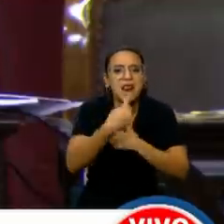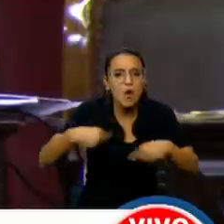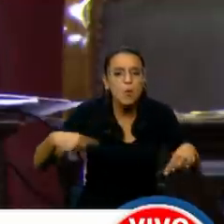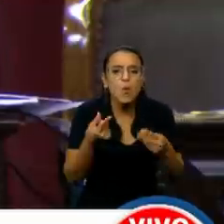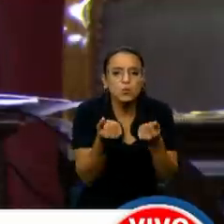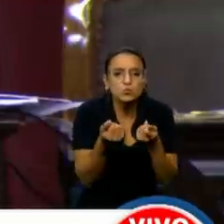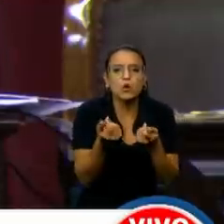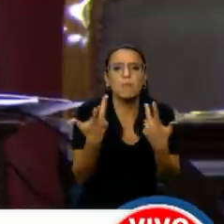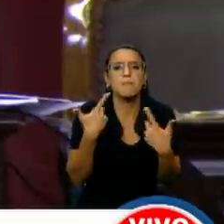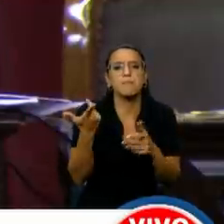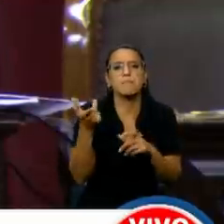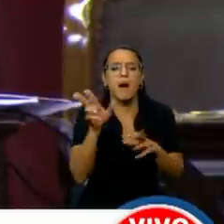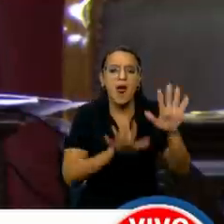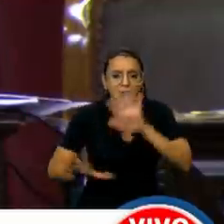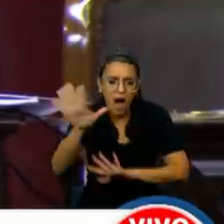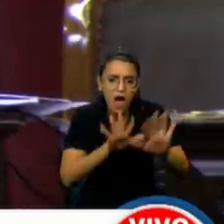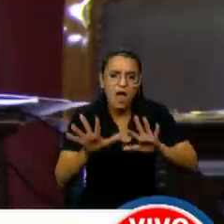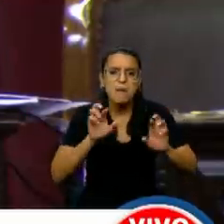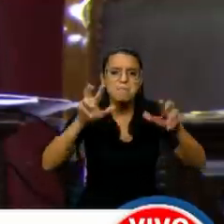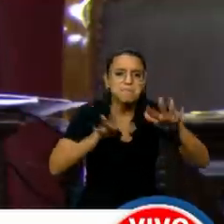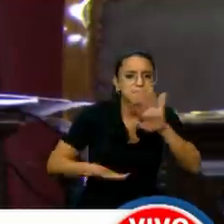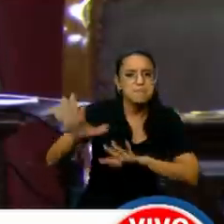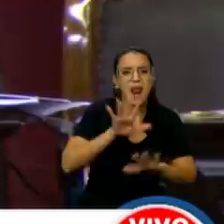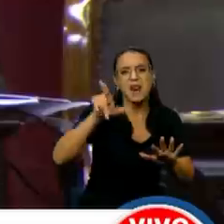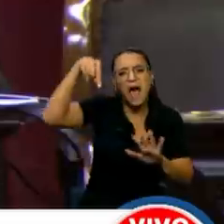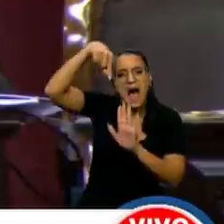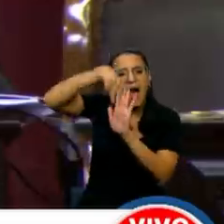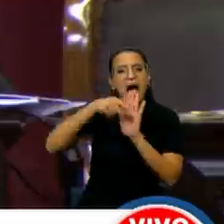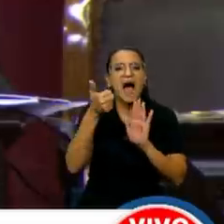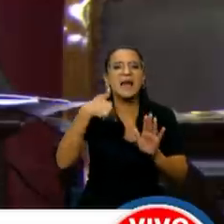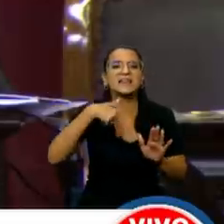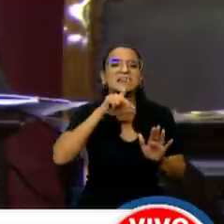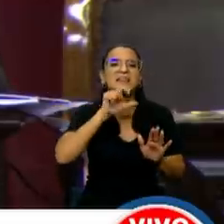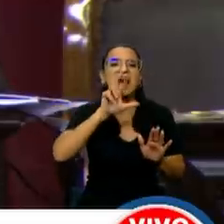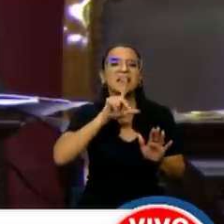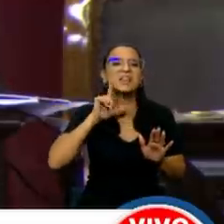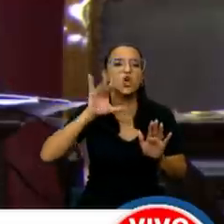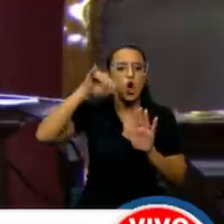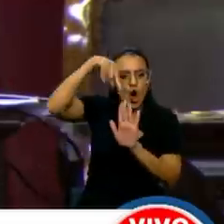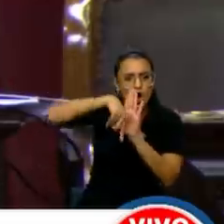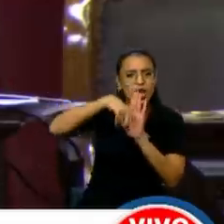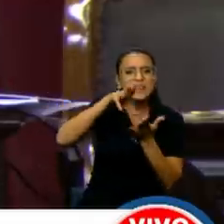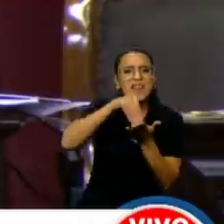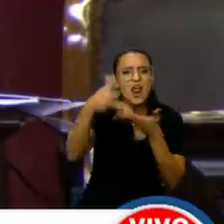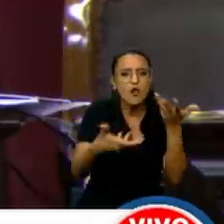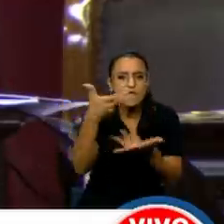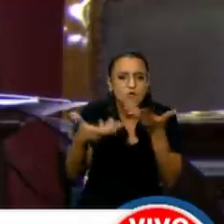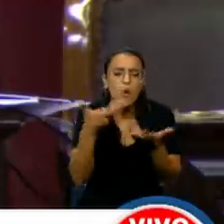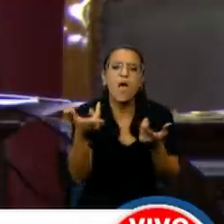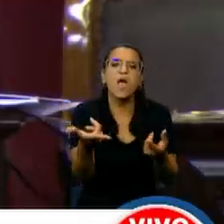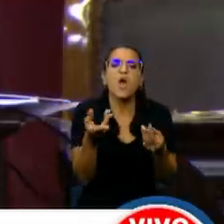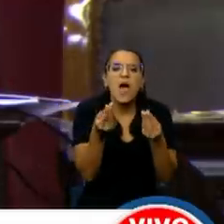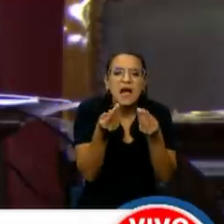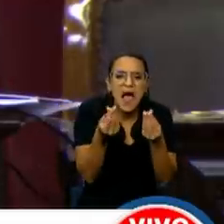para el polo logístico antártico somos la entrada a la antártida tierra del fuego somos tenemos calidad